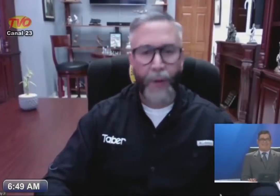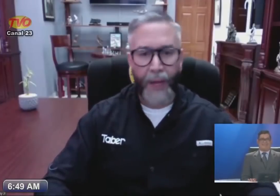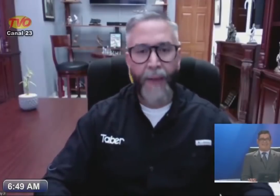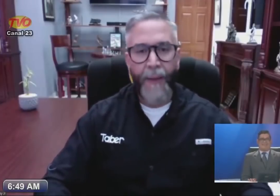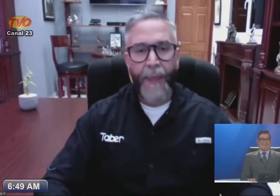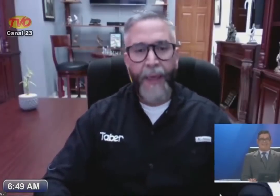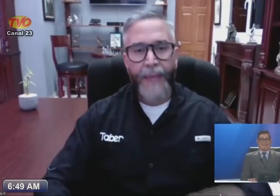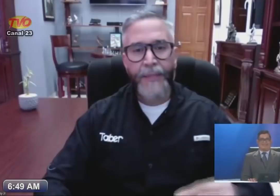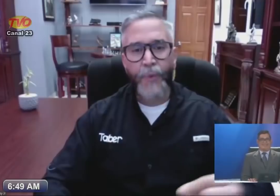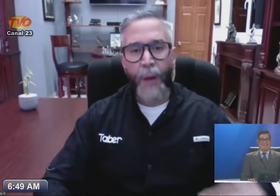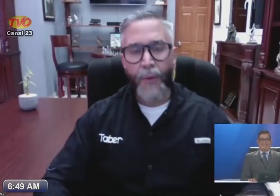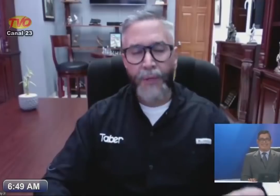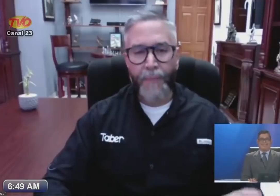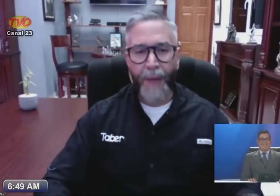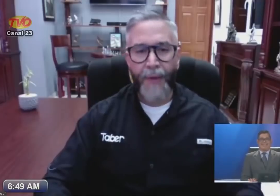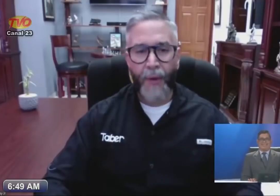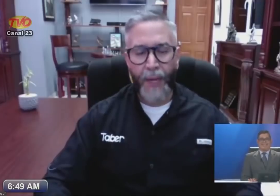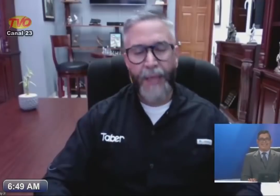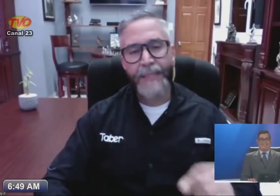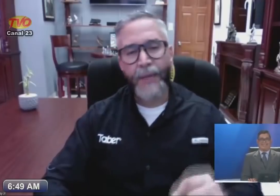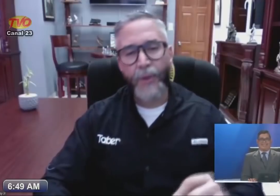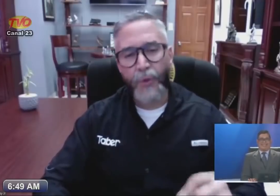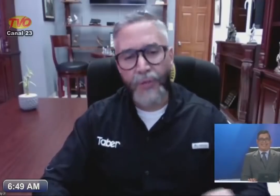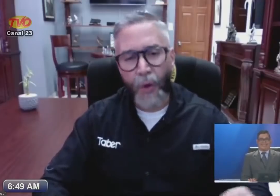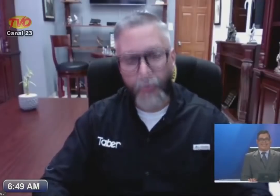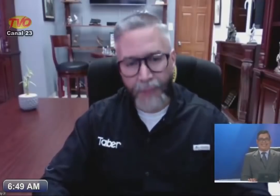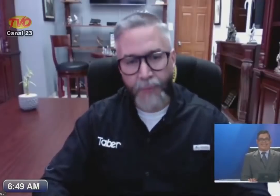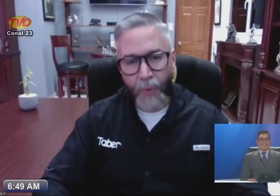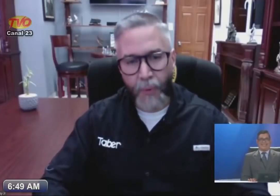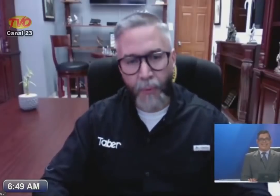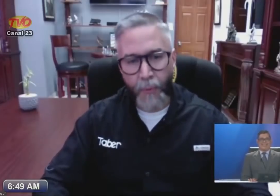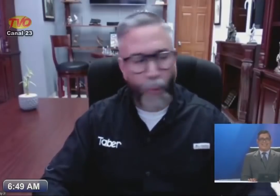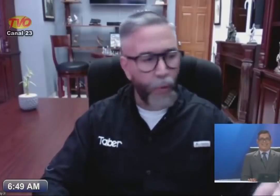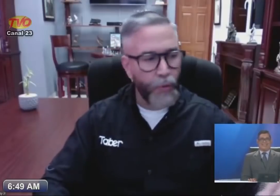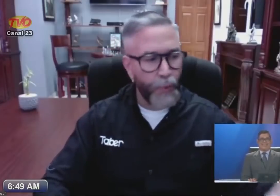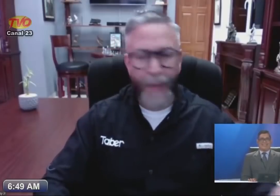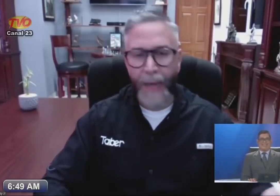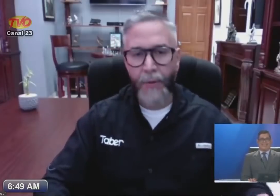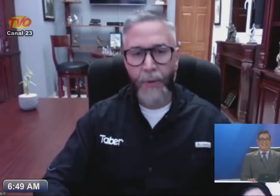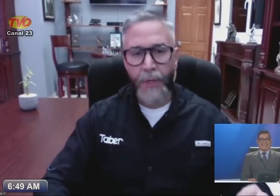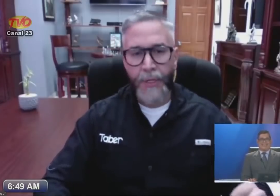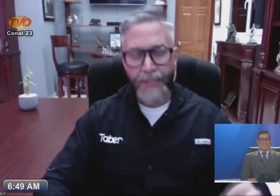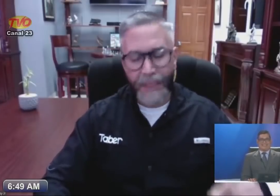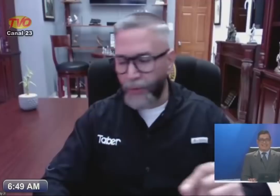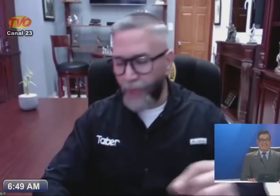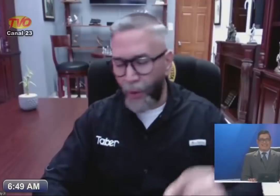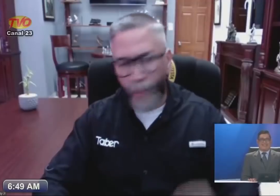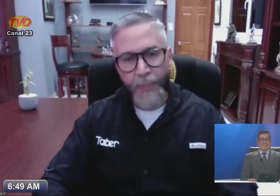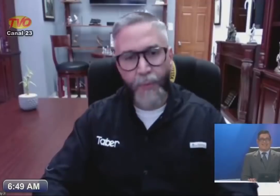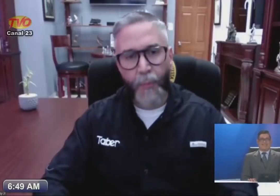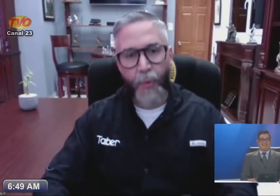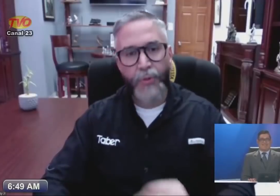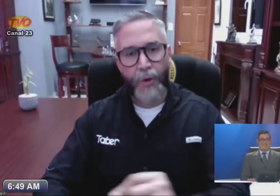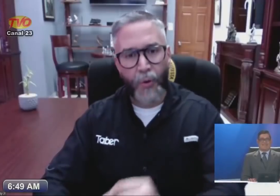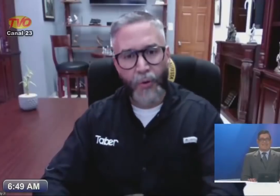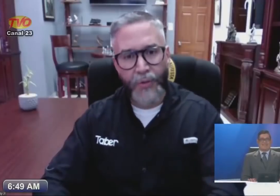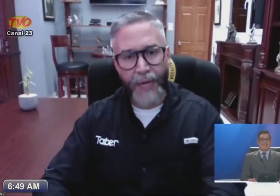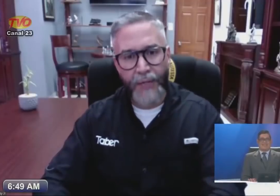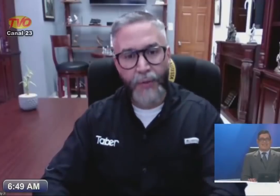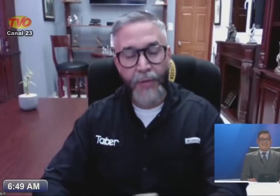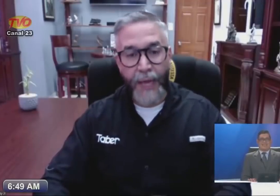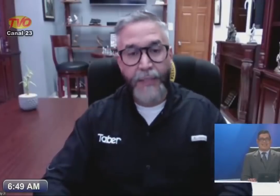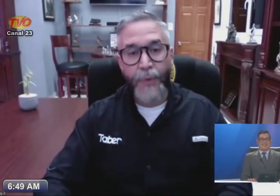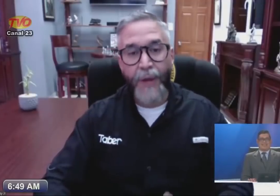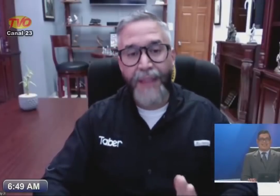posta ese es un amor de padre que siente usted lo mismo por su hermano siente usted lo mismo por los que no